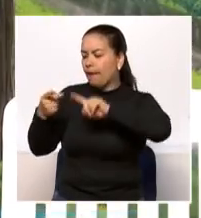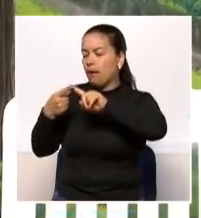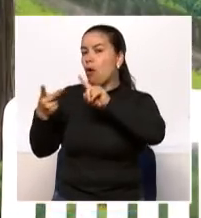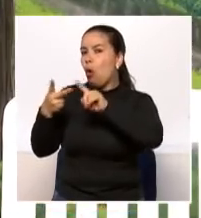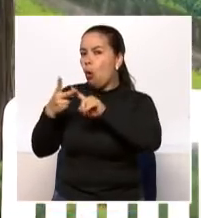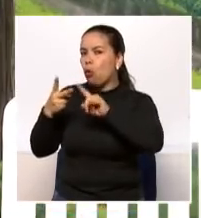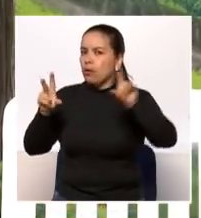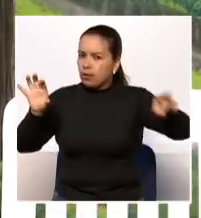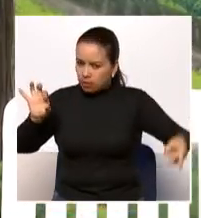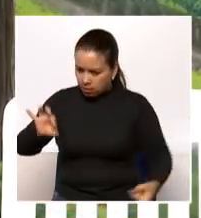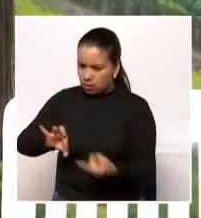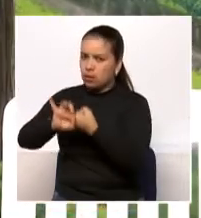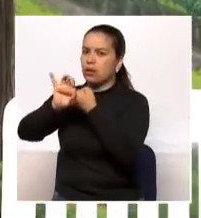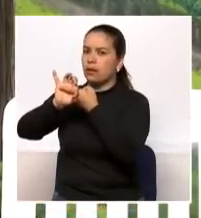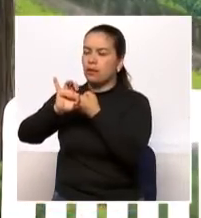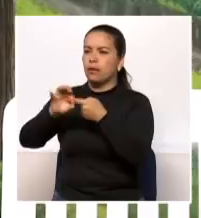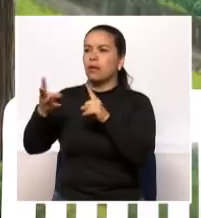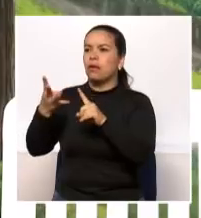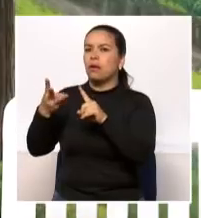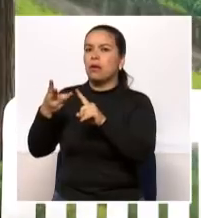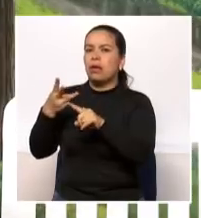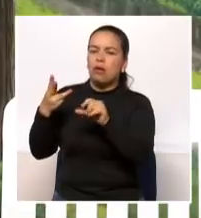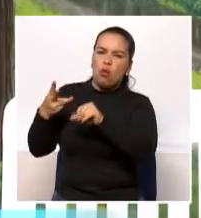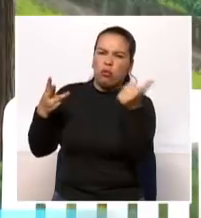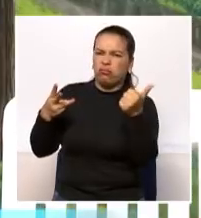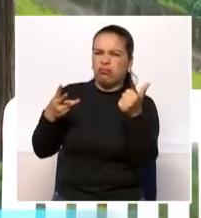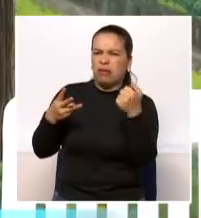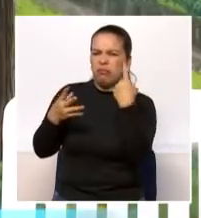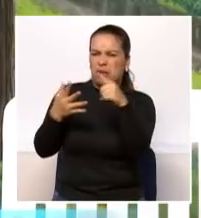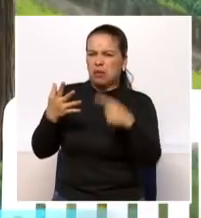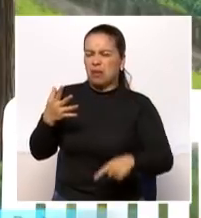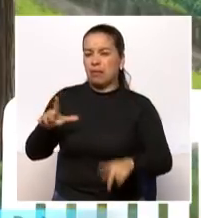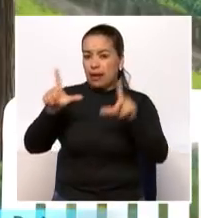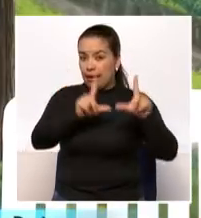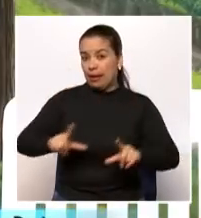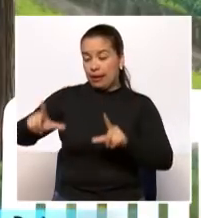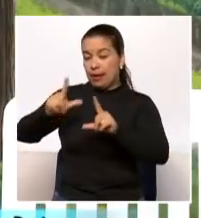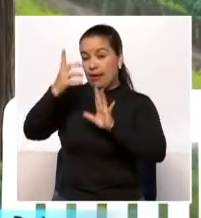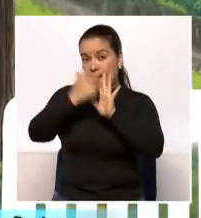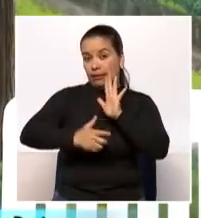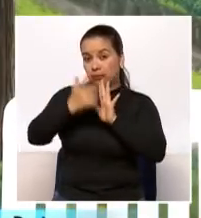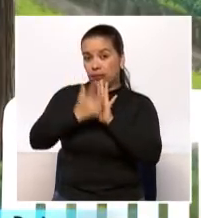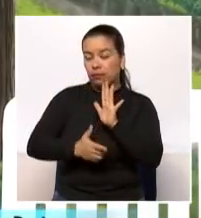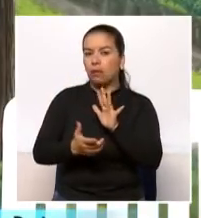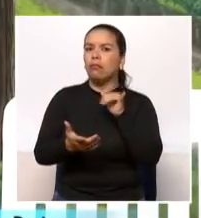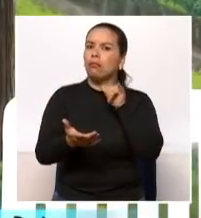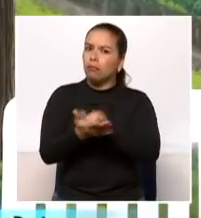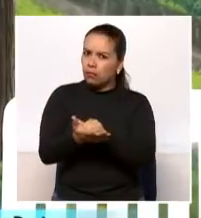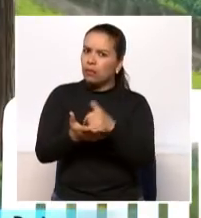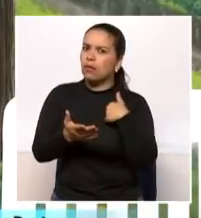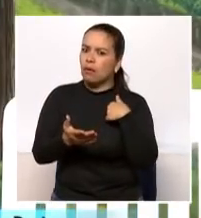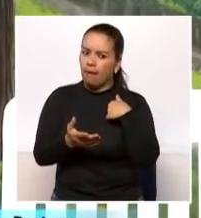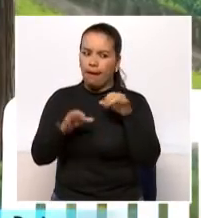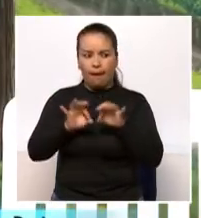colonoscopia y necesita paraclínicos. Y es importante entender por qué, yo siempre les